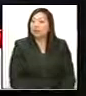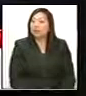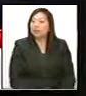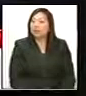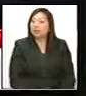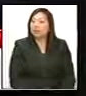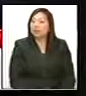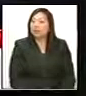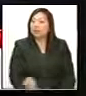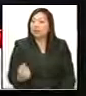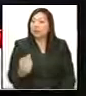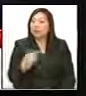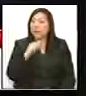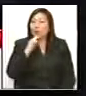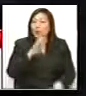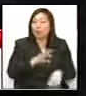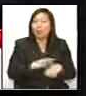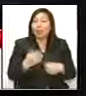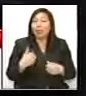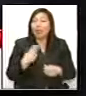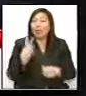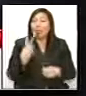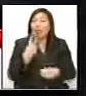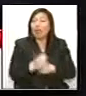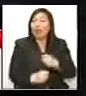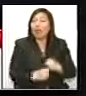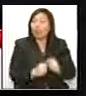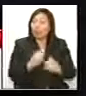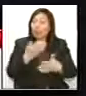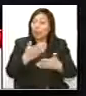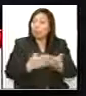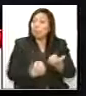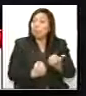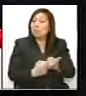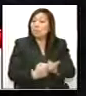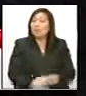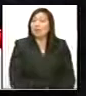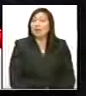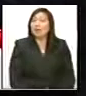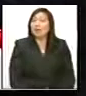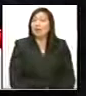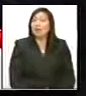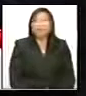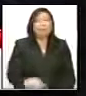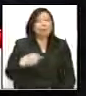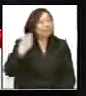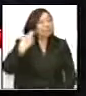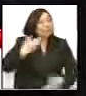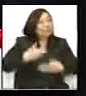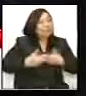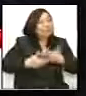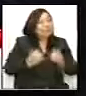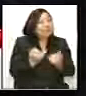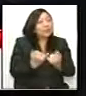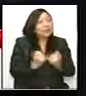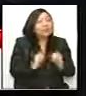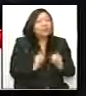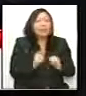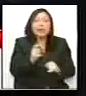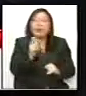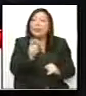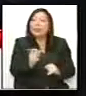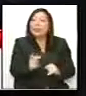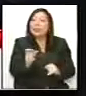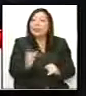tiene más de 2 años en el programa y las políticas tienen que continuar independientemente de las personas